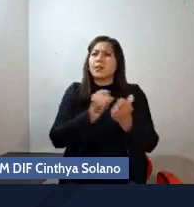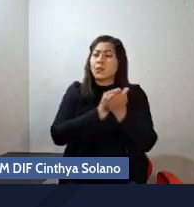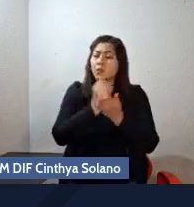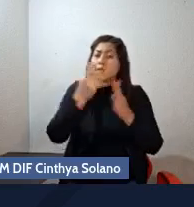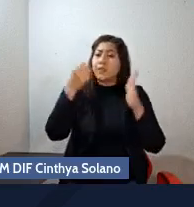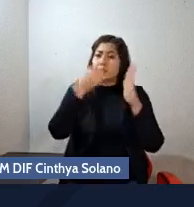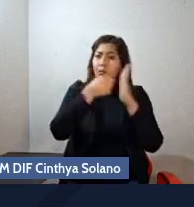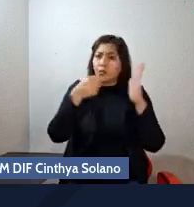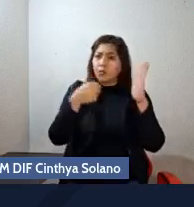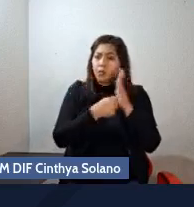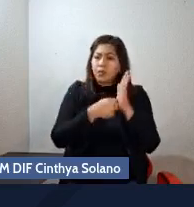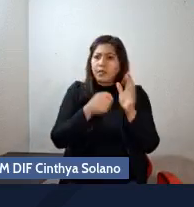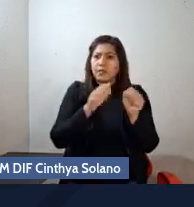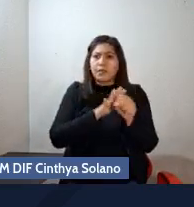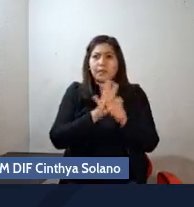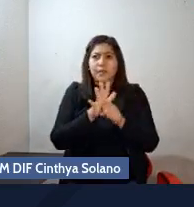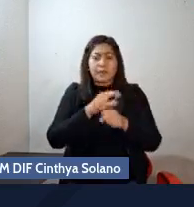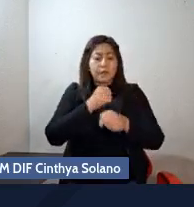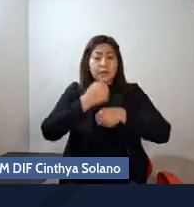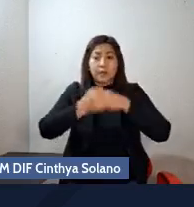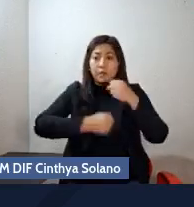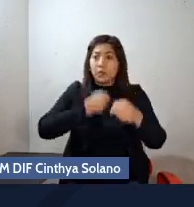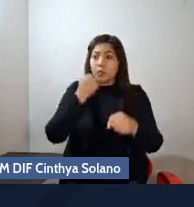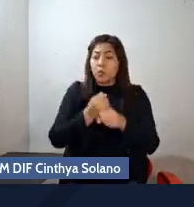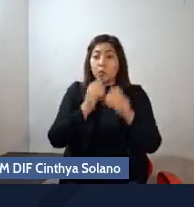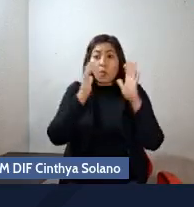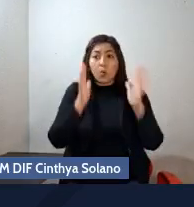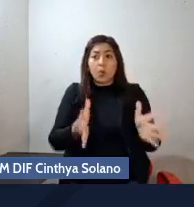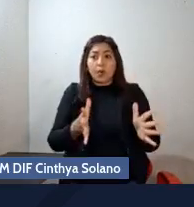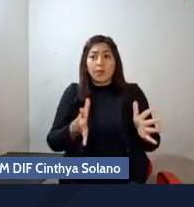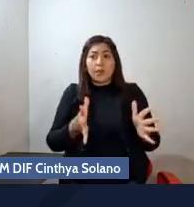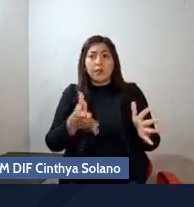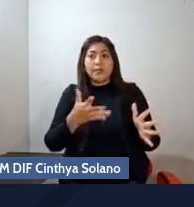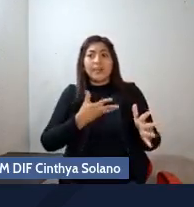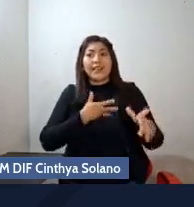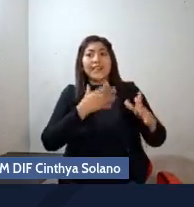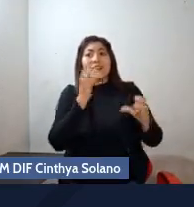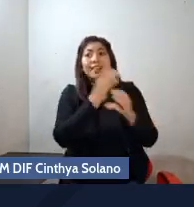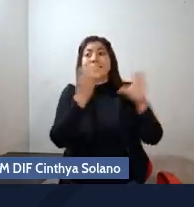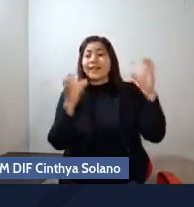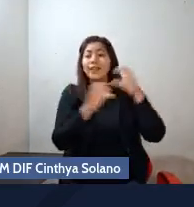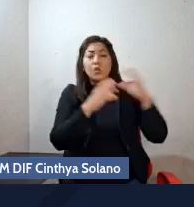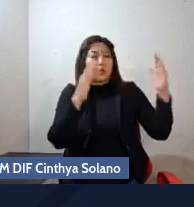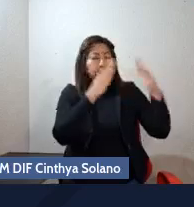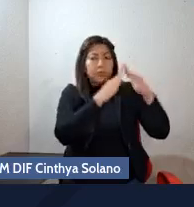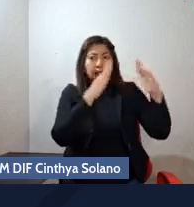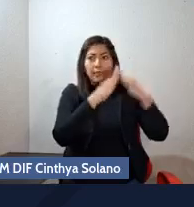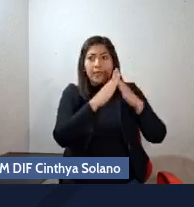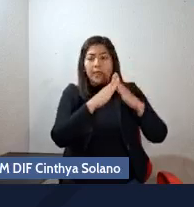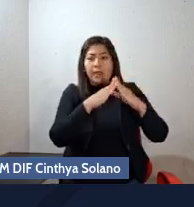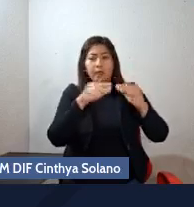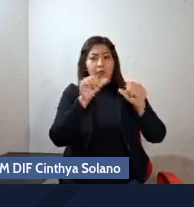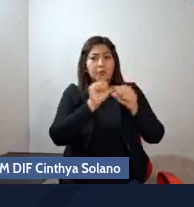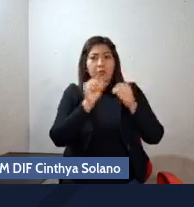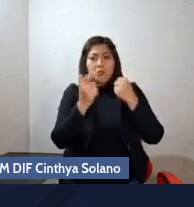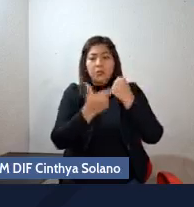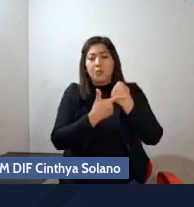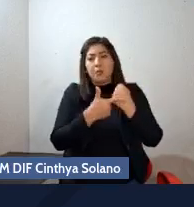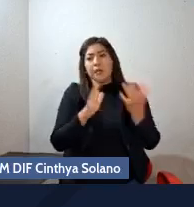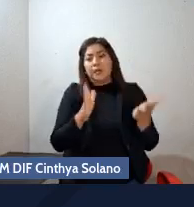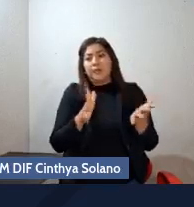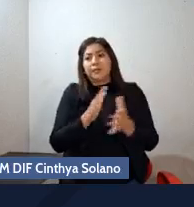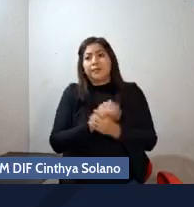ya tenga un patrimonio. Entonces, bueno, y como les comento, nuestro programa en el